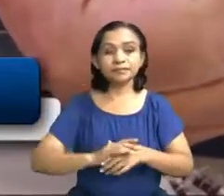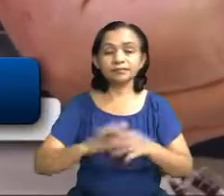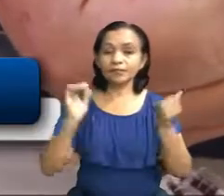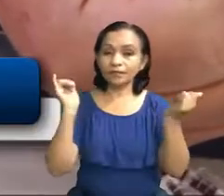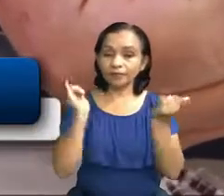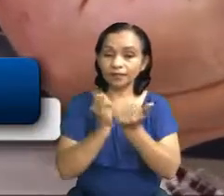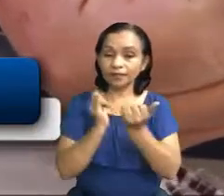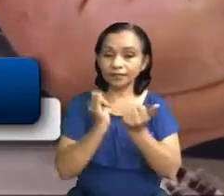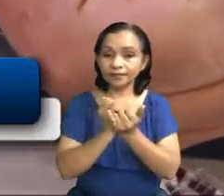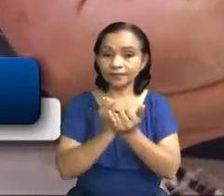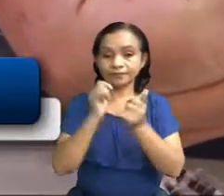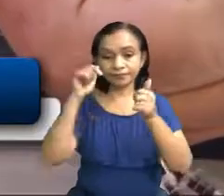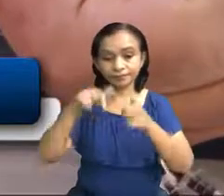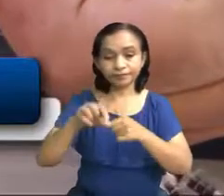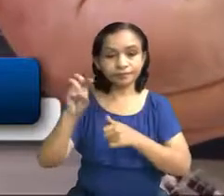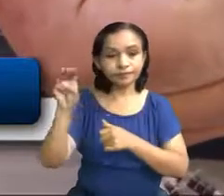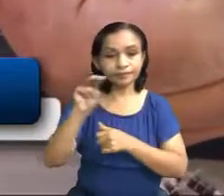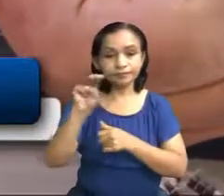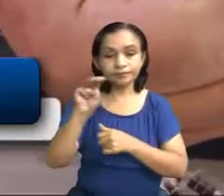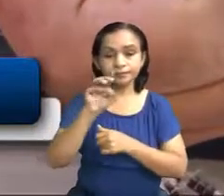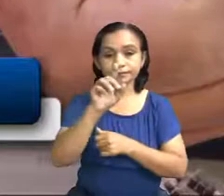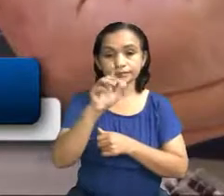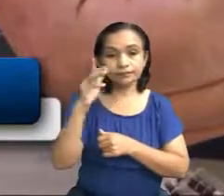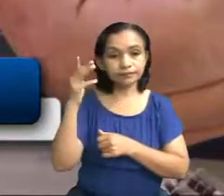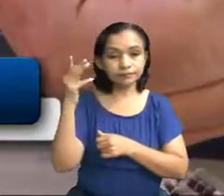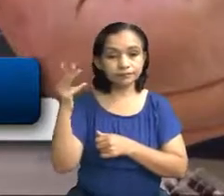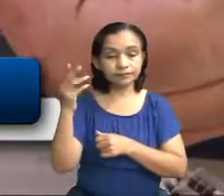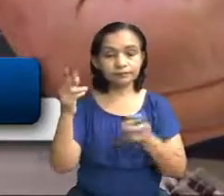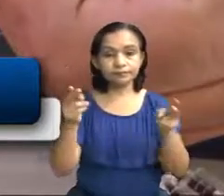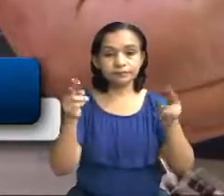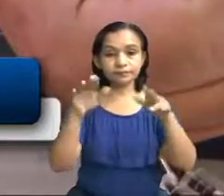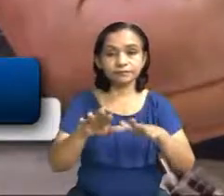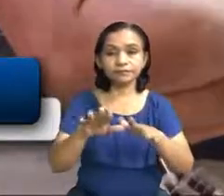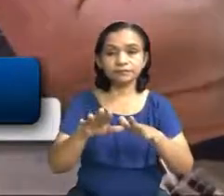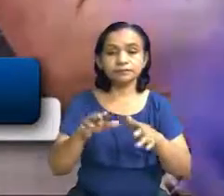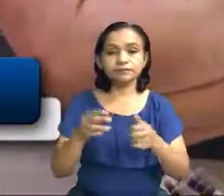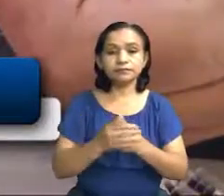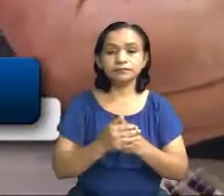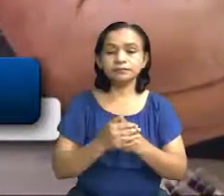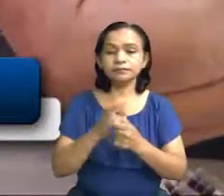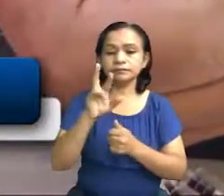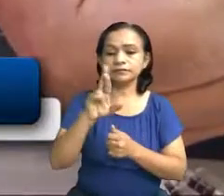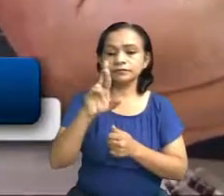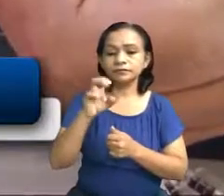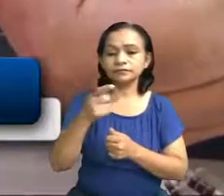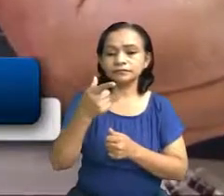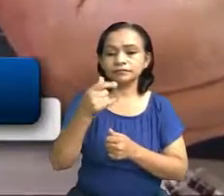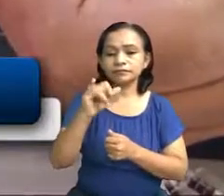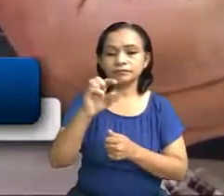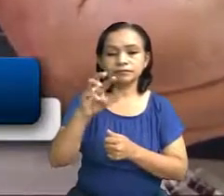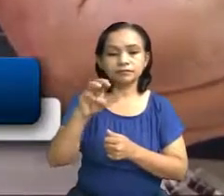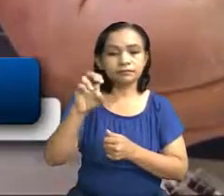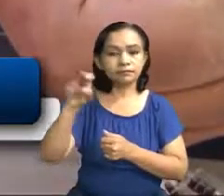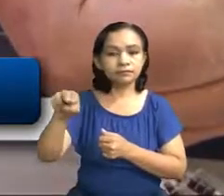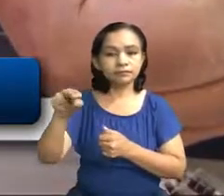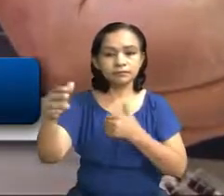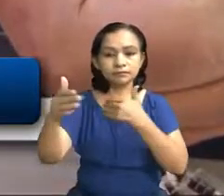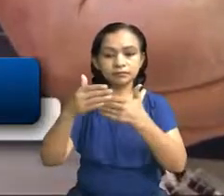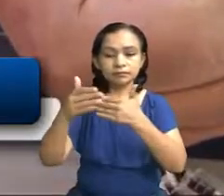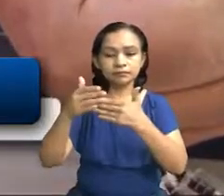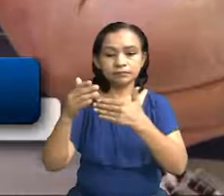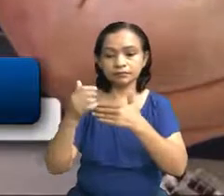Igualmente estamos hoy martes 19 de noviembre en régimen y comandancia, ¿verdad? En cerca del